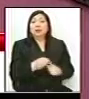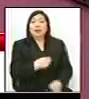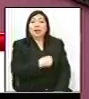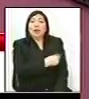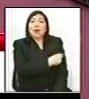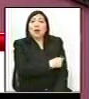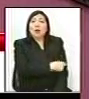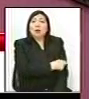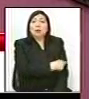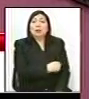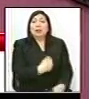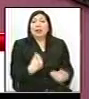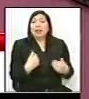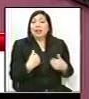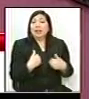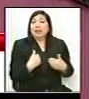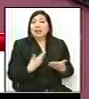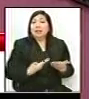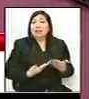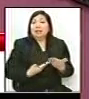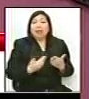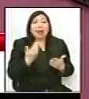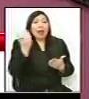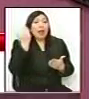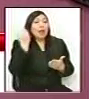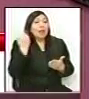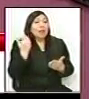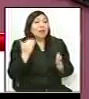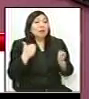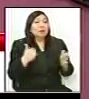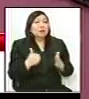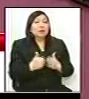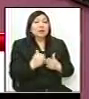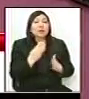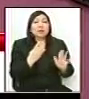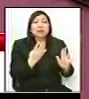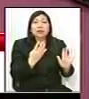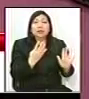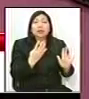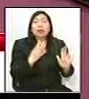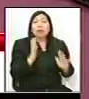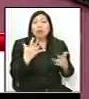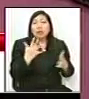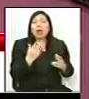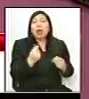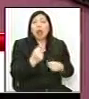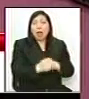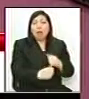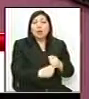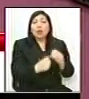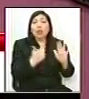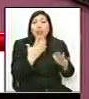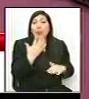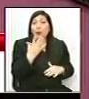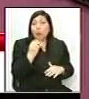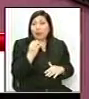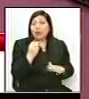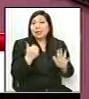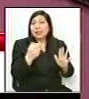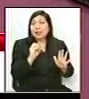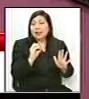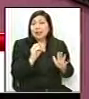hospitales que tienen una antigüedad de cerca de 50, 60 años, sobre todo el Hospital Regional de Ayacucho, que